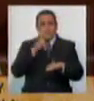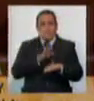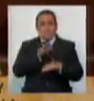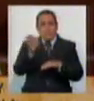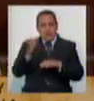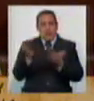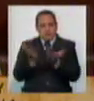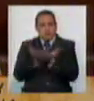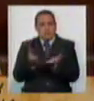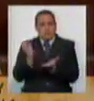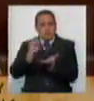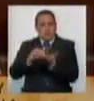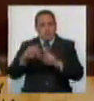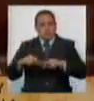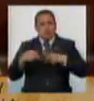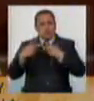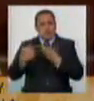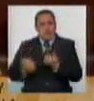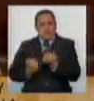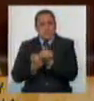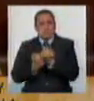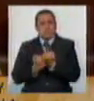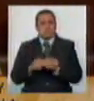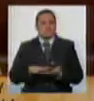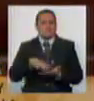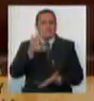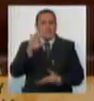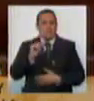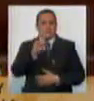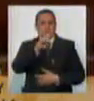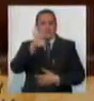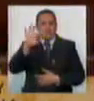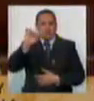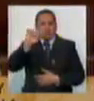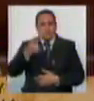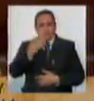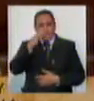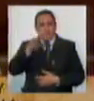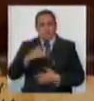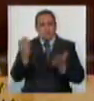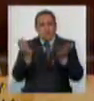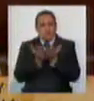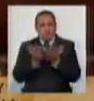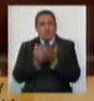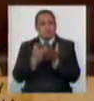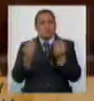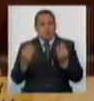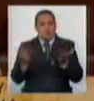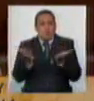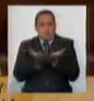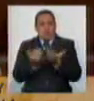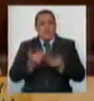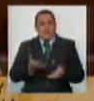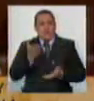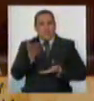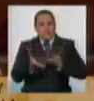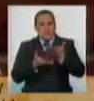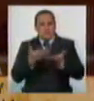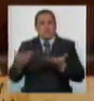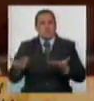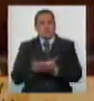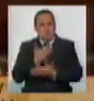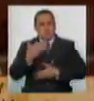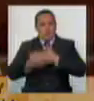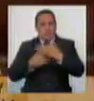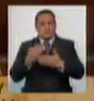refuerzo escolar. Como él, más de 1 millón de niños estudian en escuelas donde se implementa esta nueva